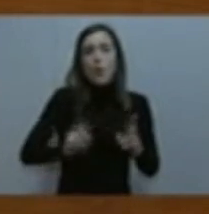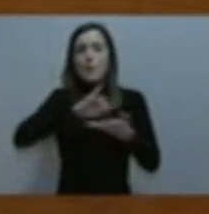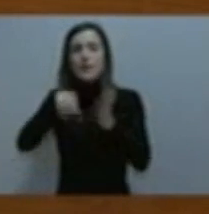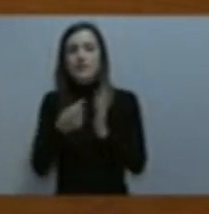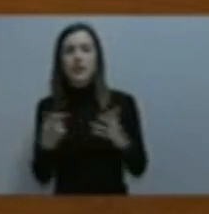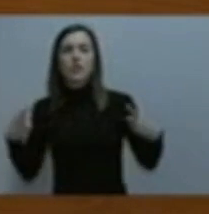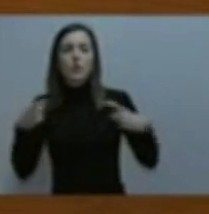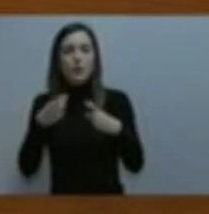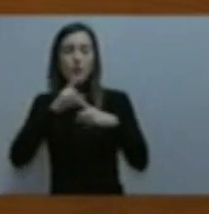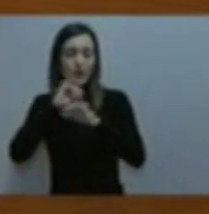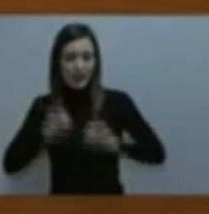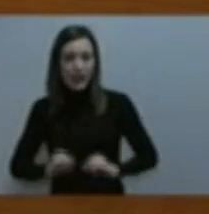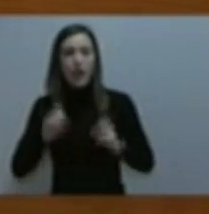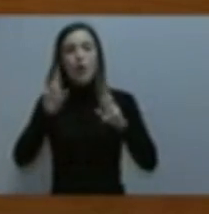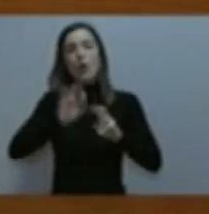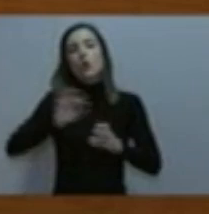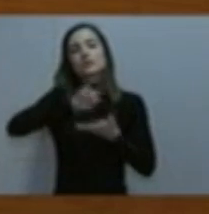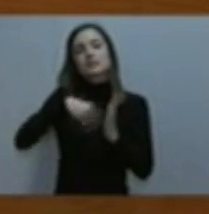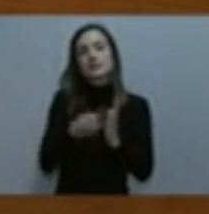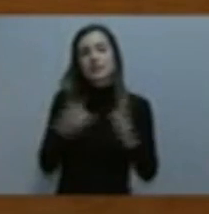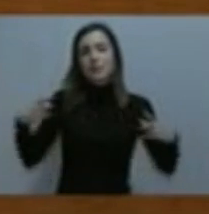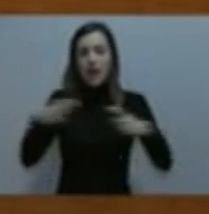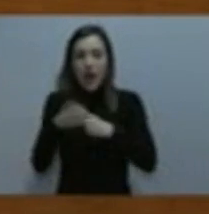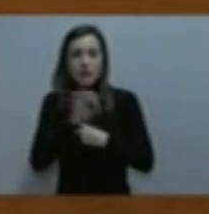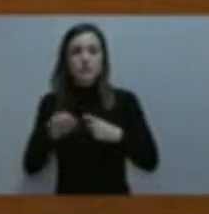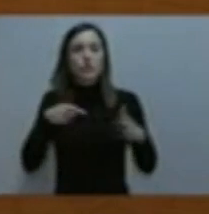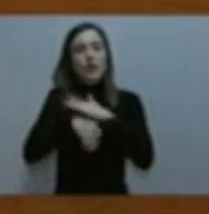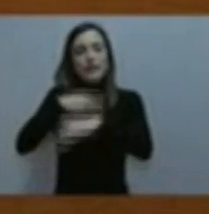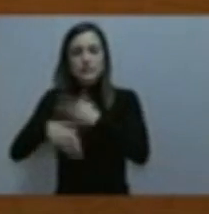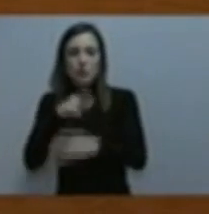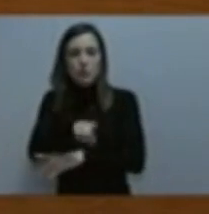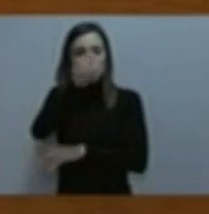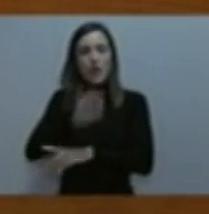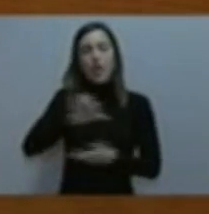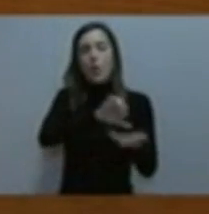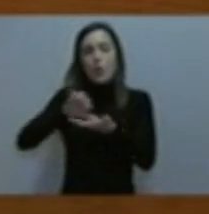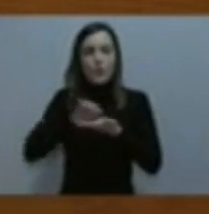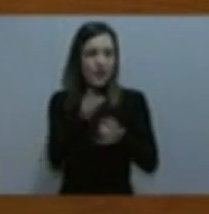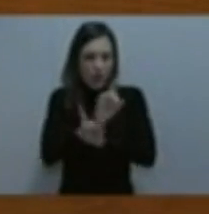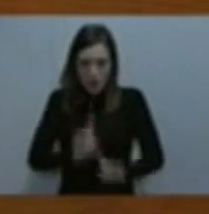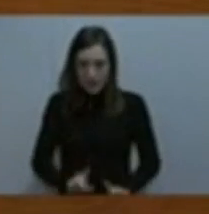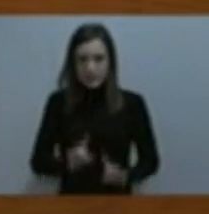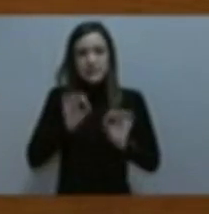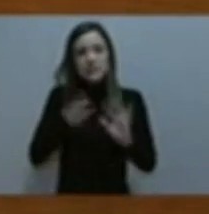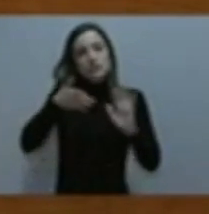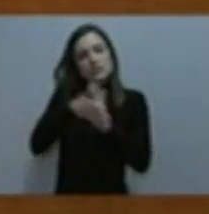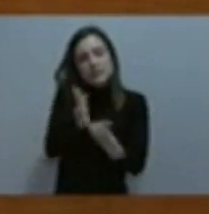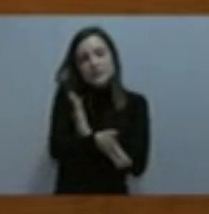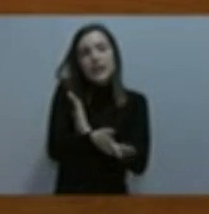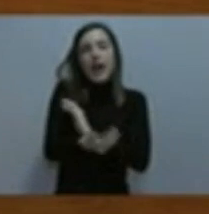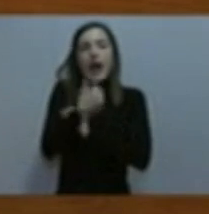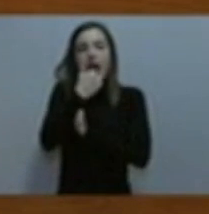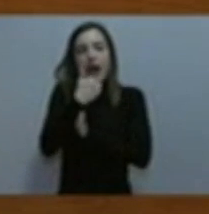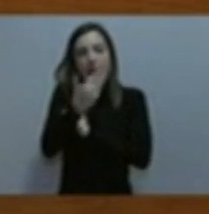sistema gasístico, ni legislación portuaria o urbana. Esto trasciende y es un símbolo que muestra lo que